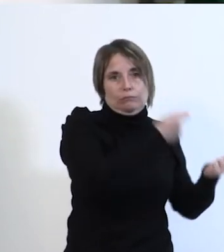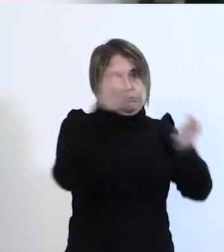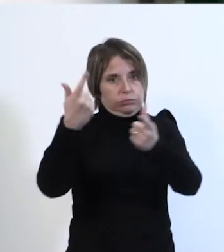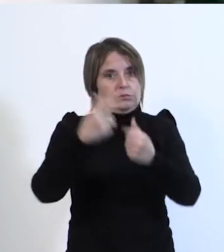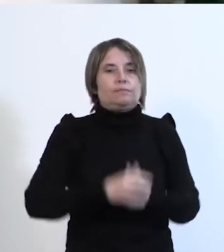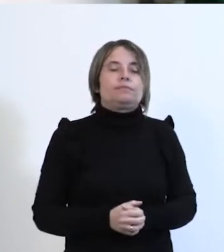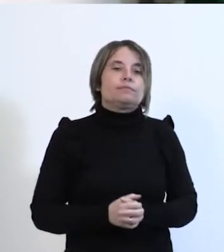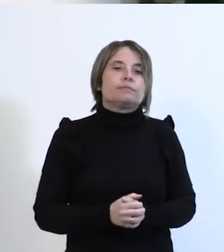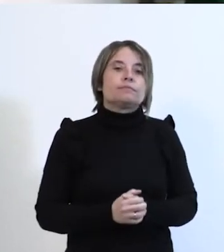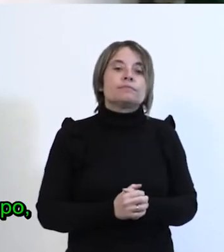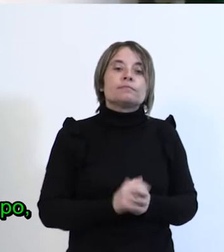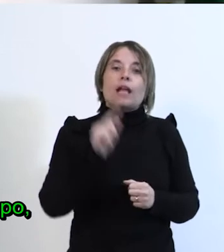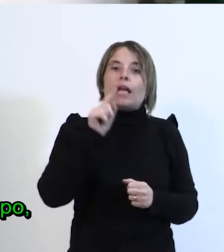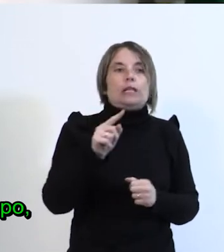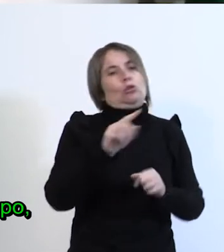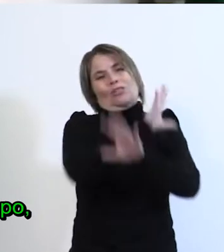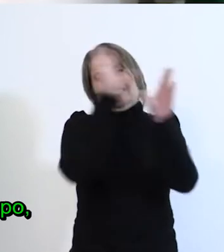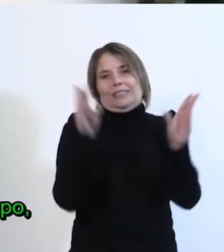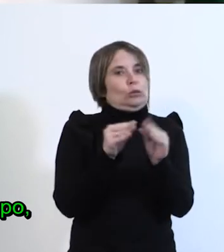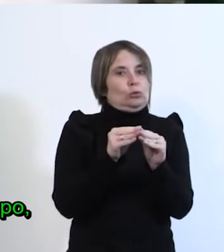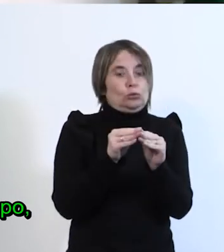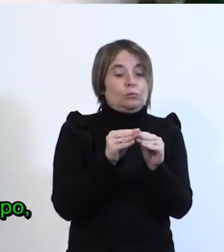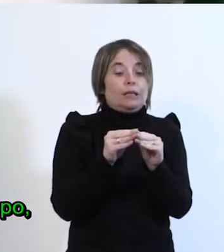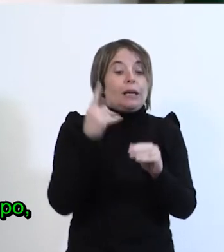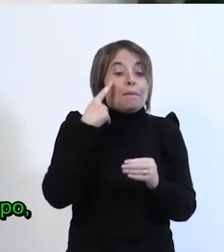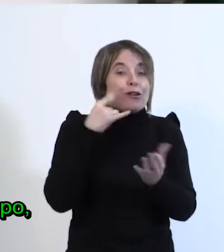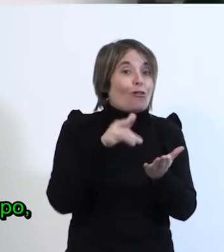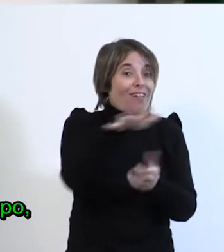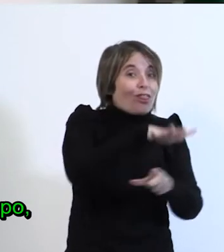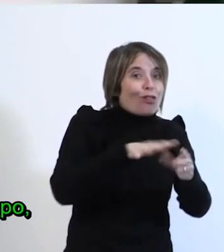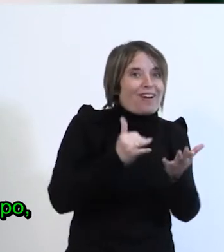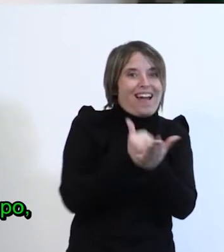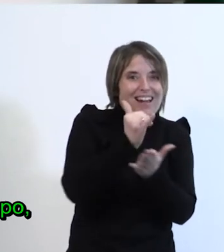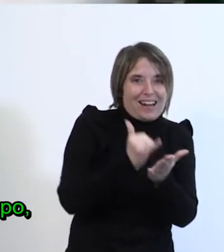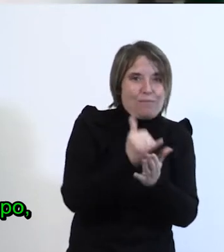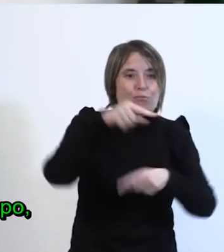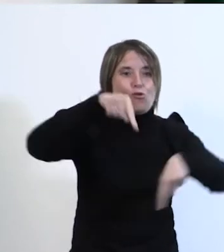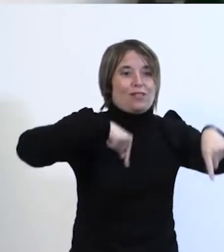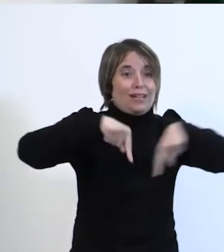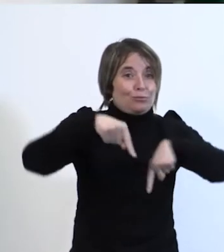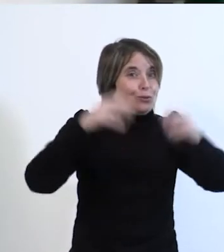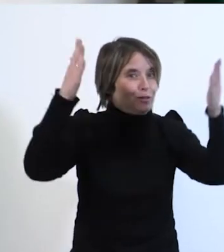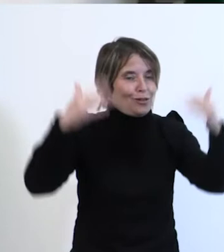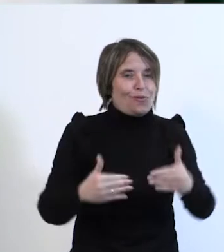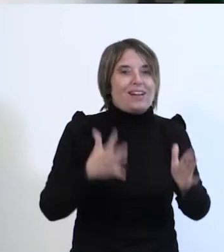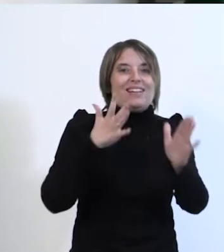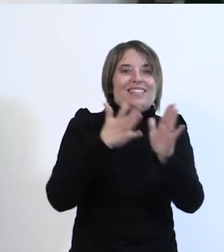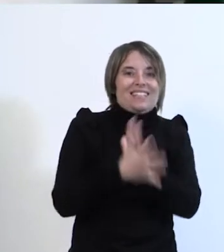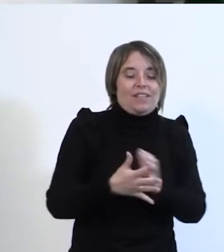al hospital. Esto se dice rápido, pero en el campo donde no hay transporte